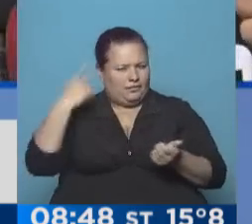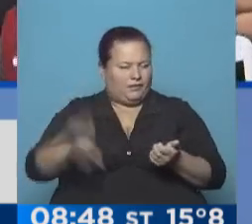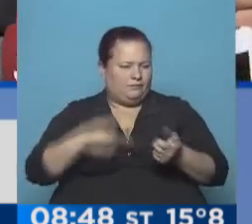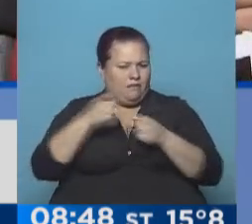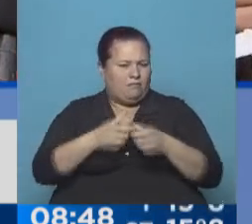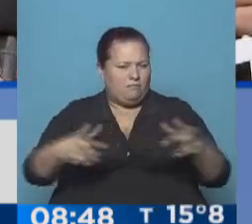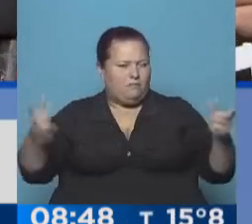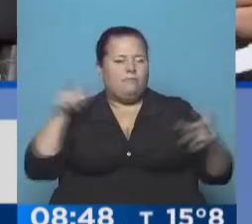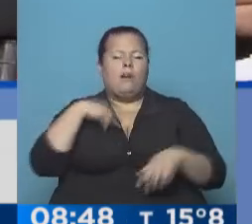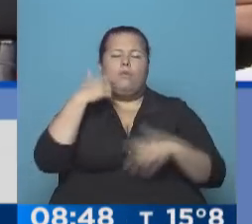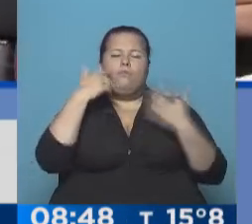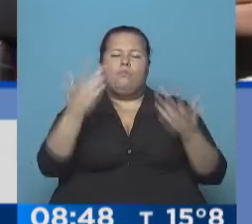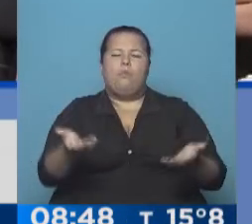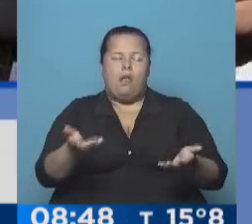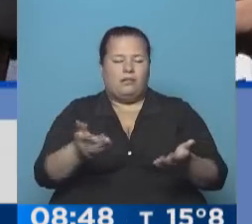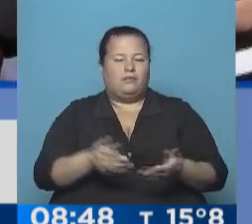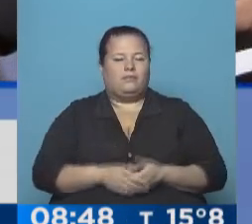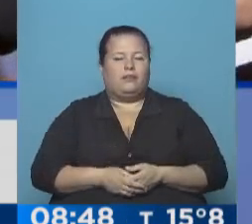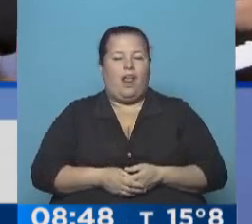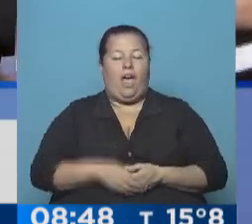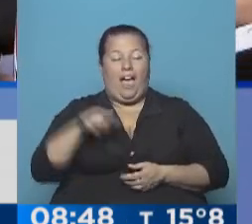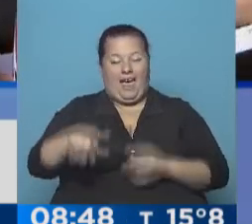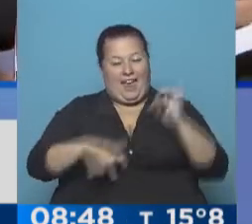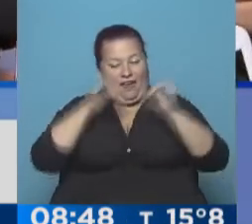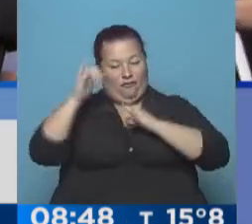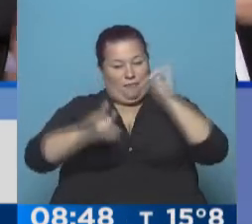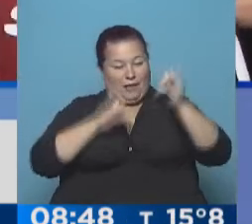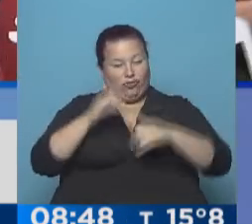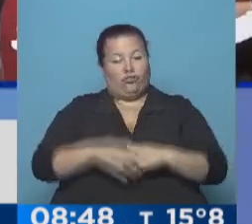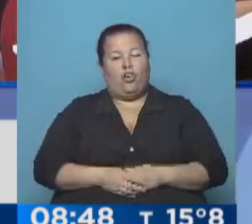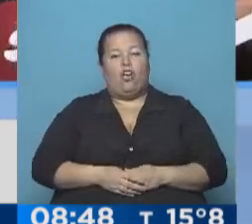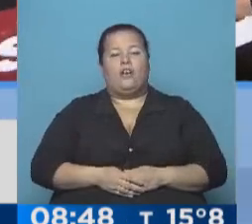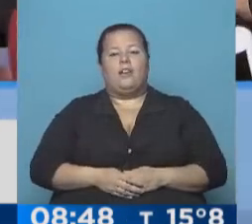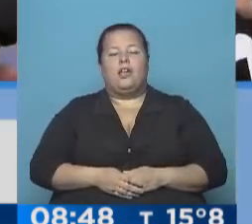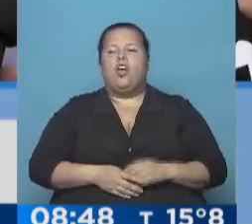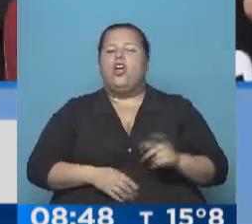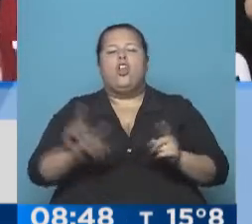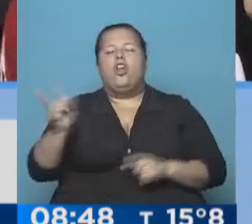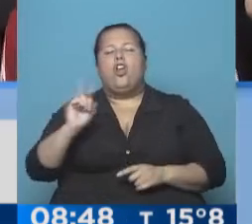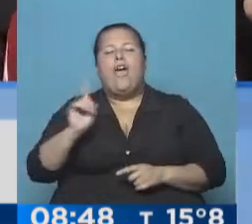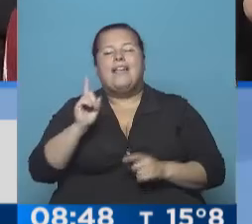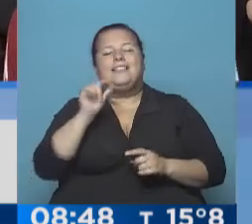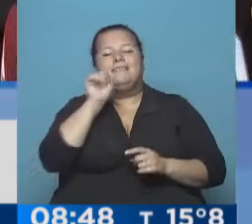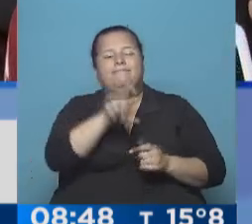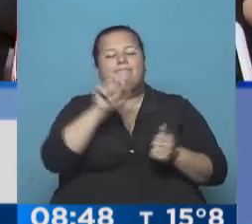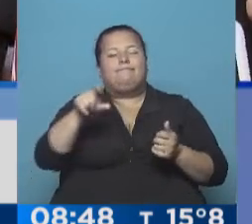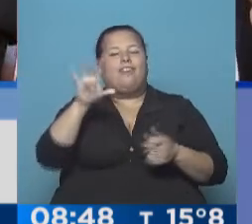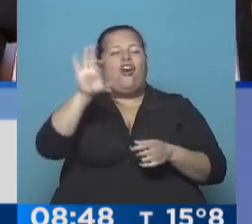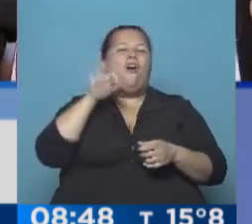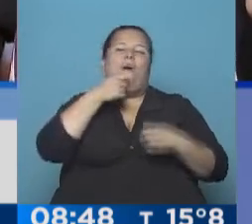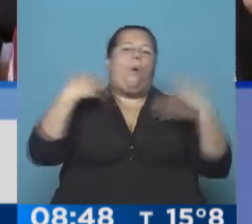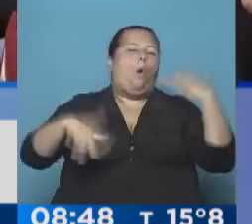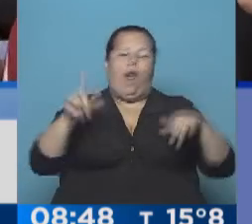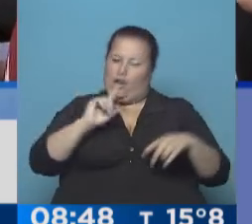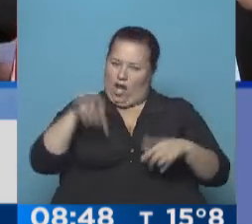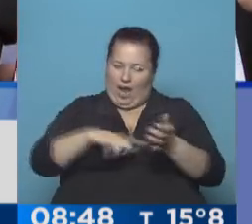realidad lo que demostramos con este informe, que no es excepcional la contratación, claro, de urgencia